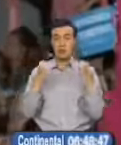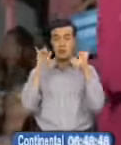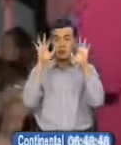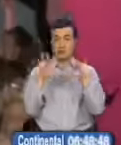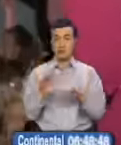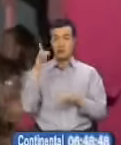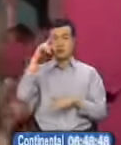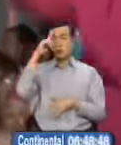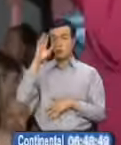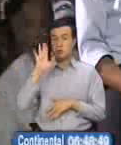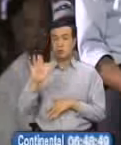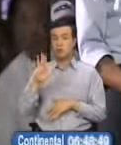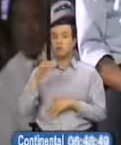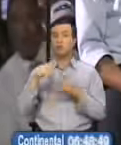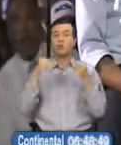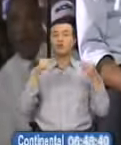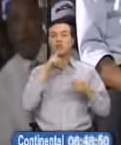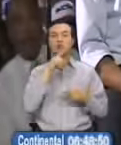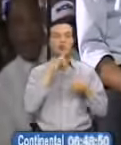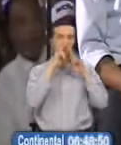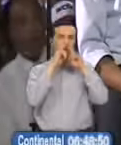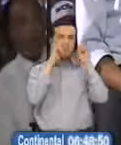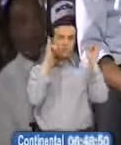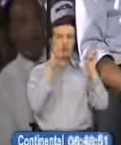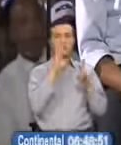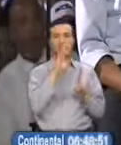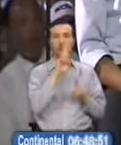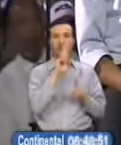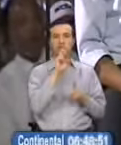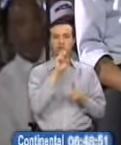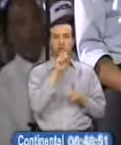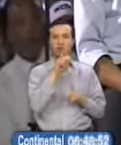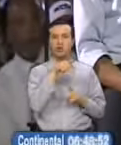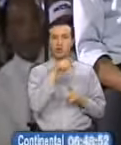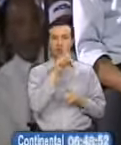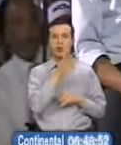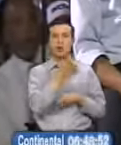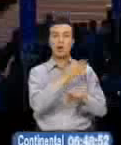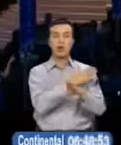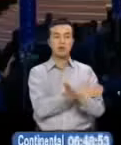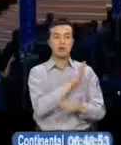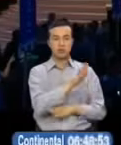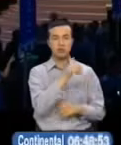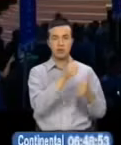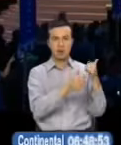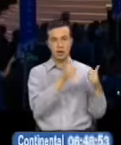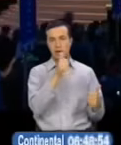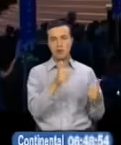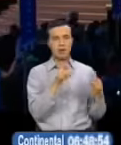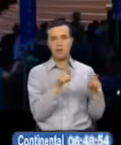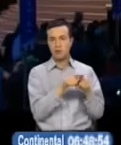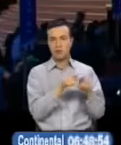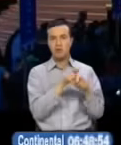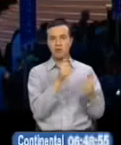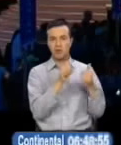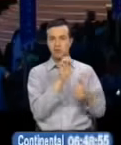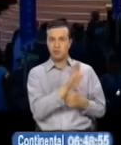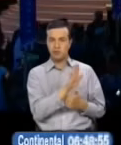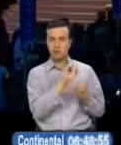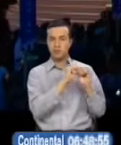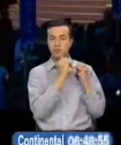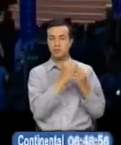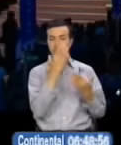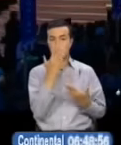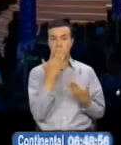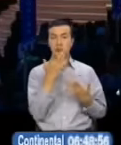Hillary Clinton, tendrá como rival de campaña al multimillonario Donald Trump, quien hace una semana fue investido como candidato a la Casa Blanca por el Partido Republicano,